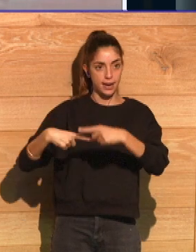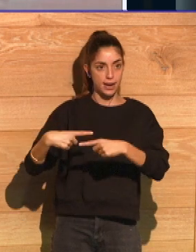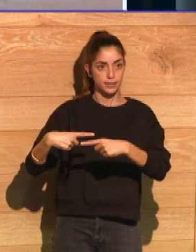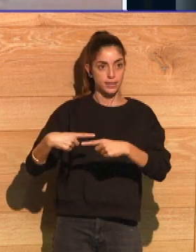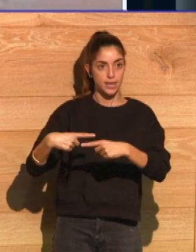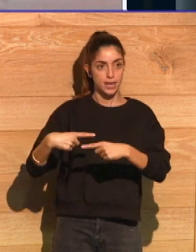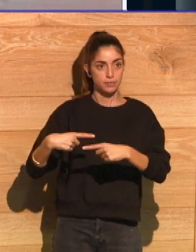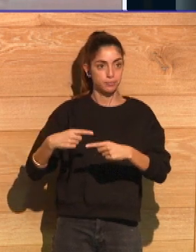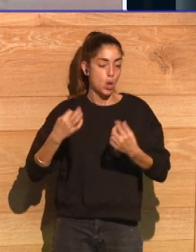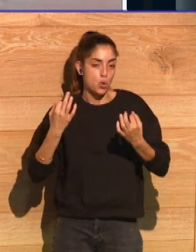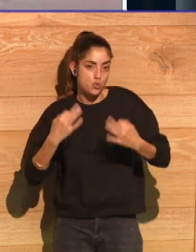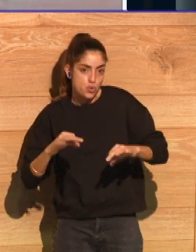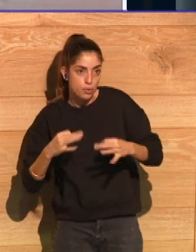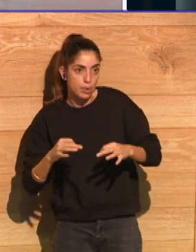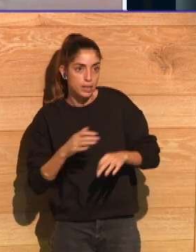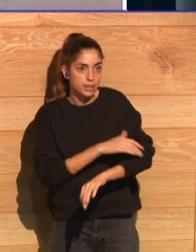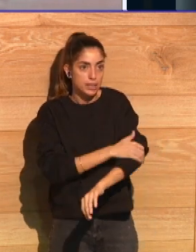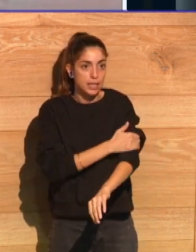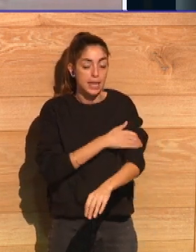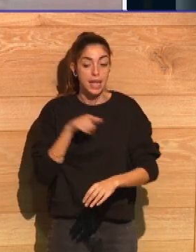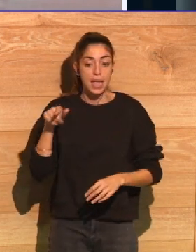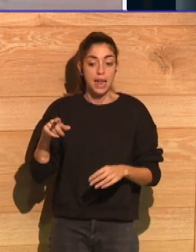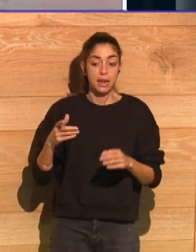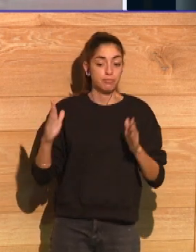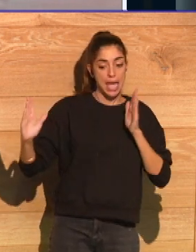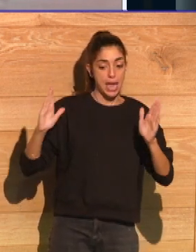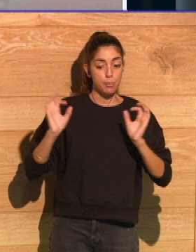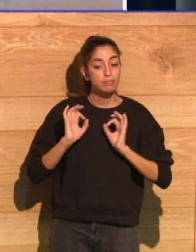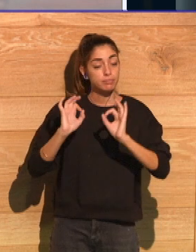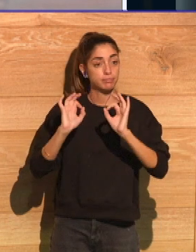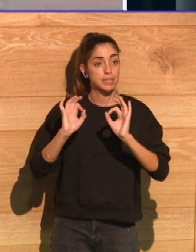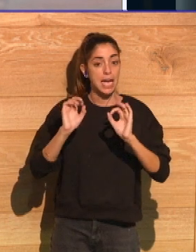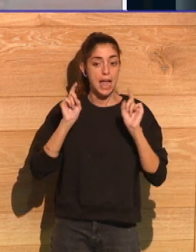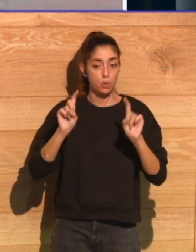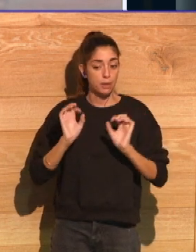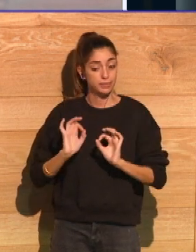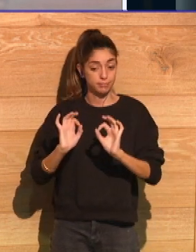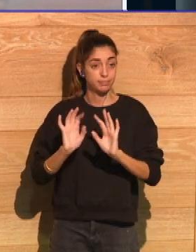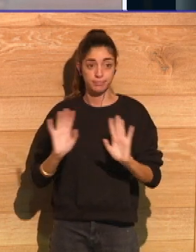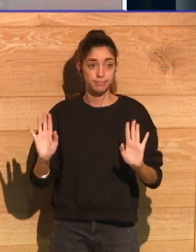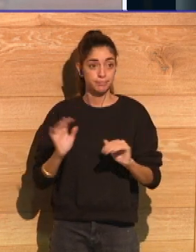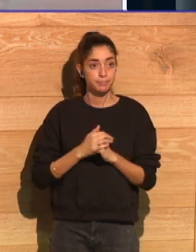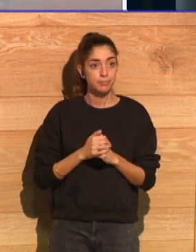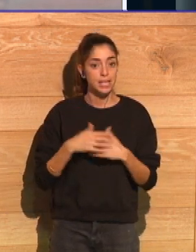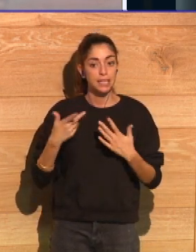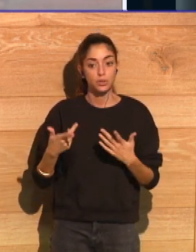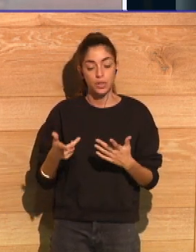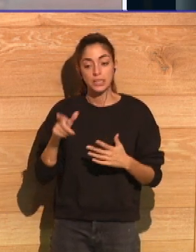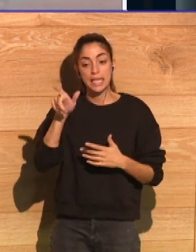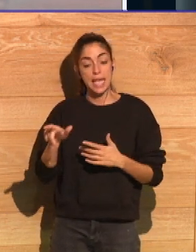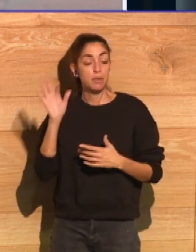manera clásica en que un varón educaba en esa época. Ella era muy